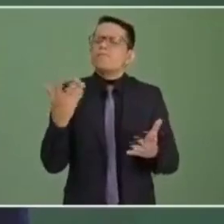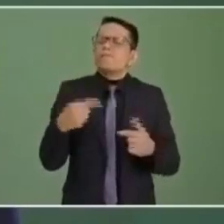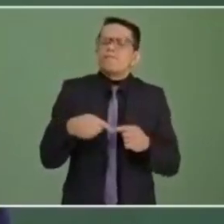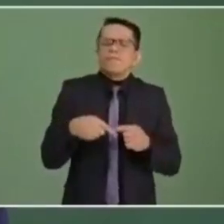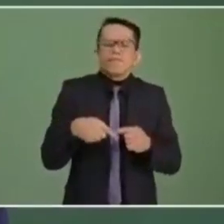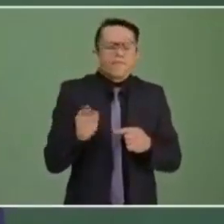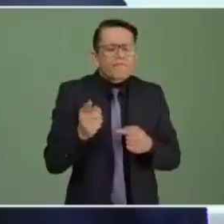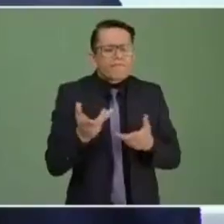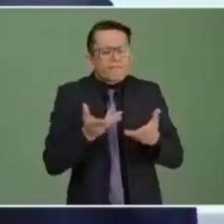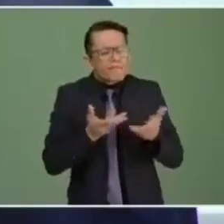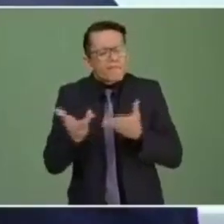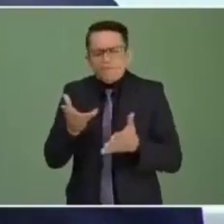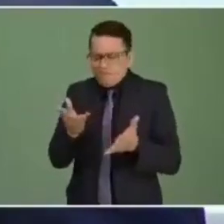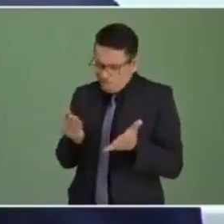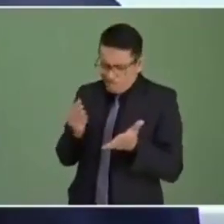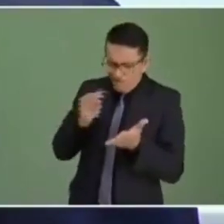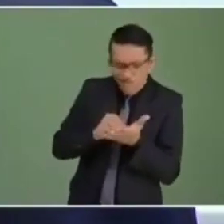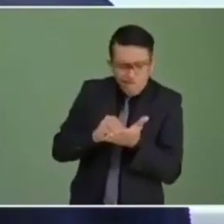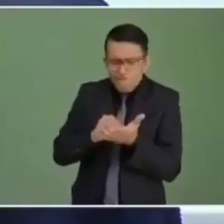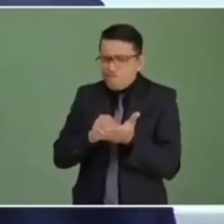someter a consideración, si